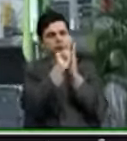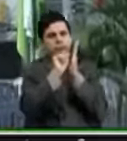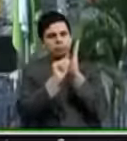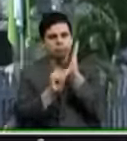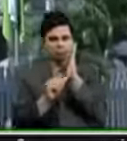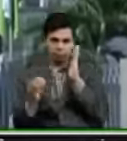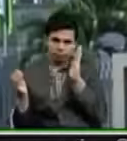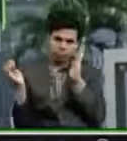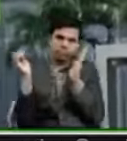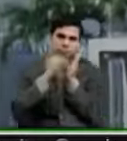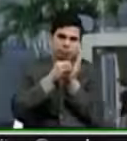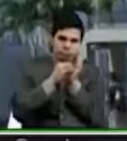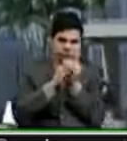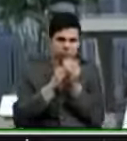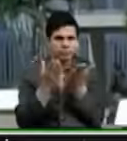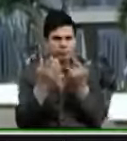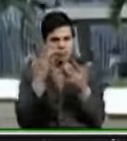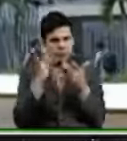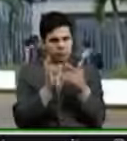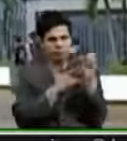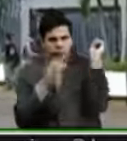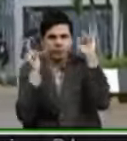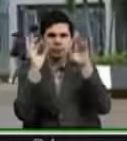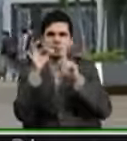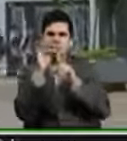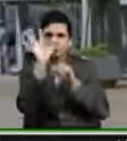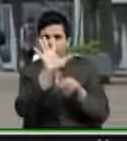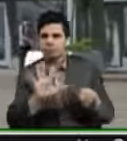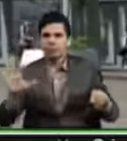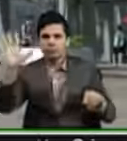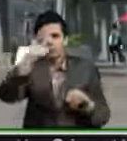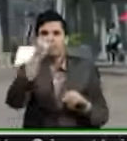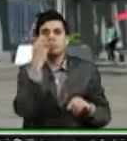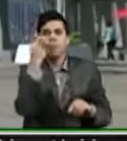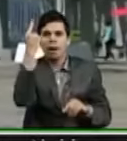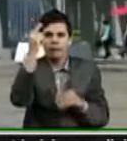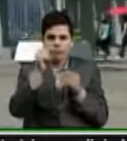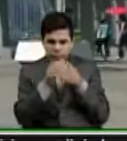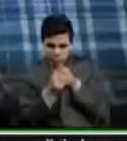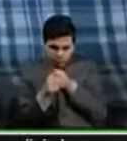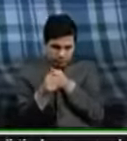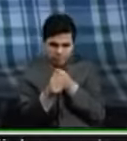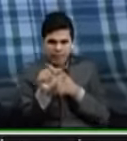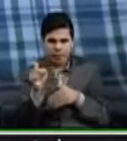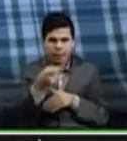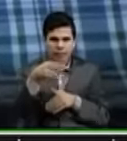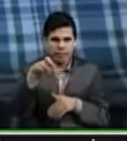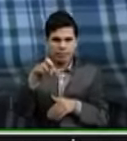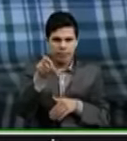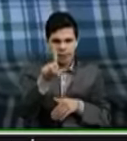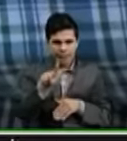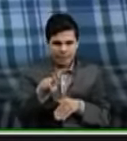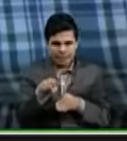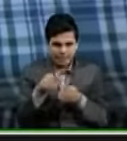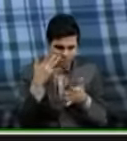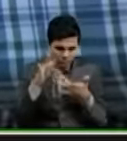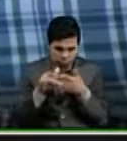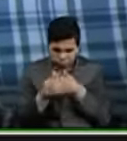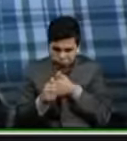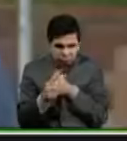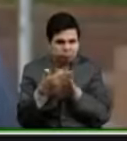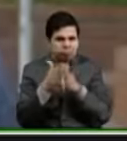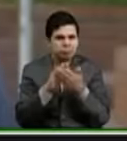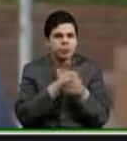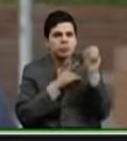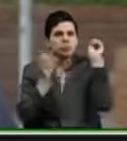UIS en la primera universidad a nivel regional en tener un tipo de sistema de información geográfica móvil a disposición de toda su comunidad